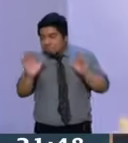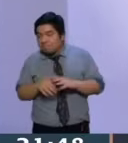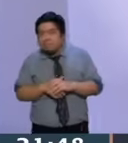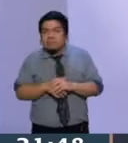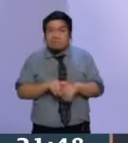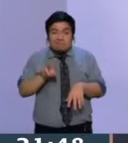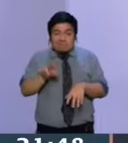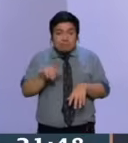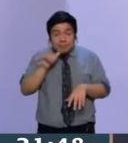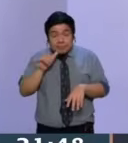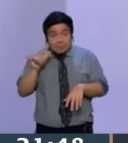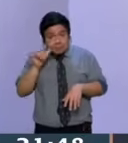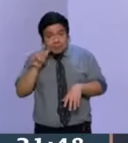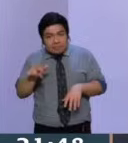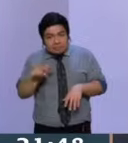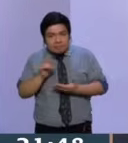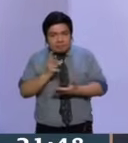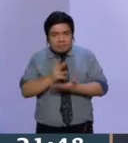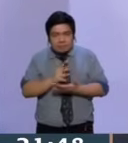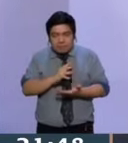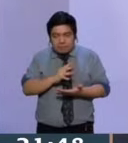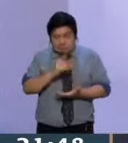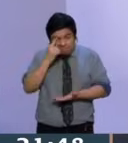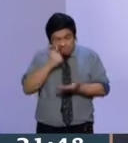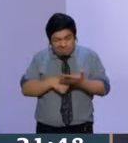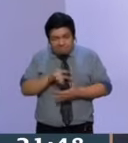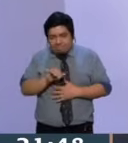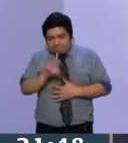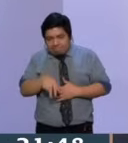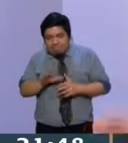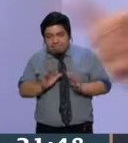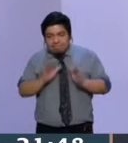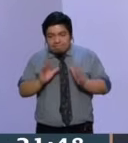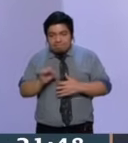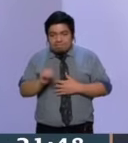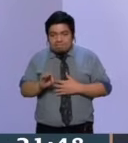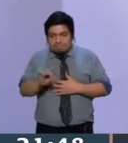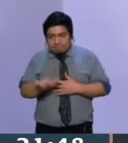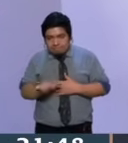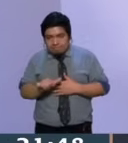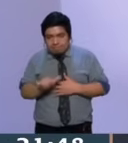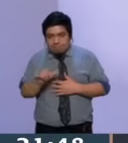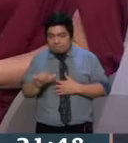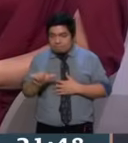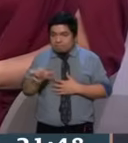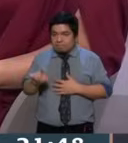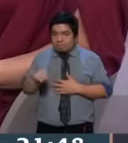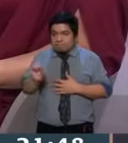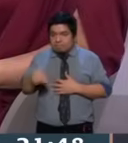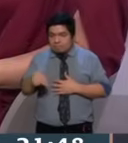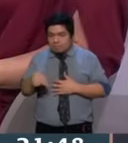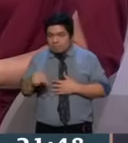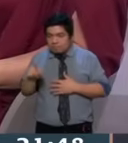verdad creo que ayer se demostró que lo que sí hay, porque sí creo que la sorpresa del Sofía, ustedes se han debate de asociado a Salomón Chertorivsky, Hasta hace lo mes